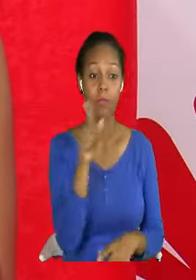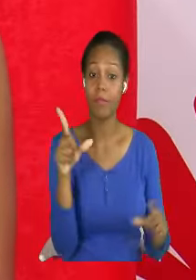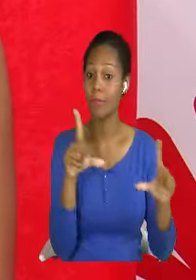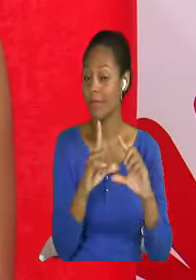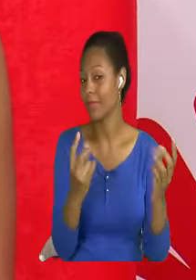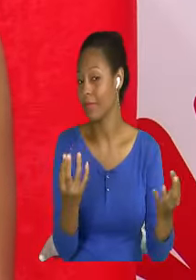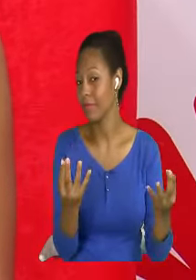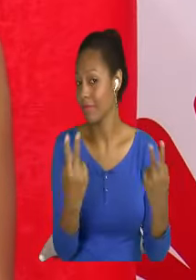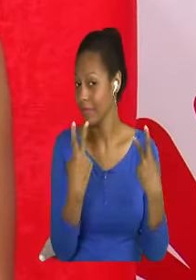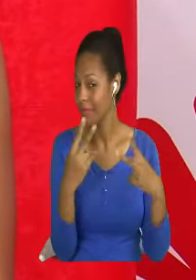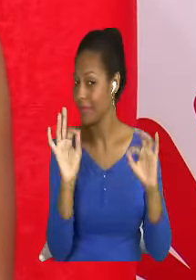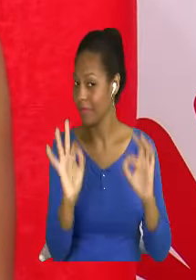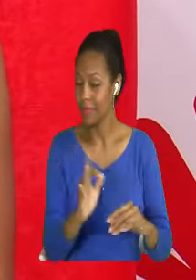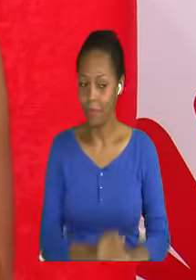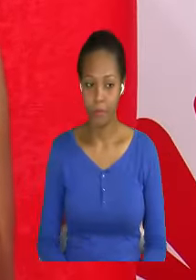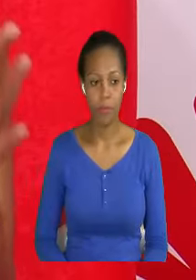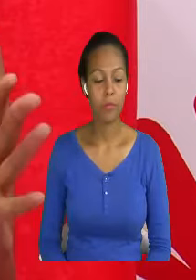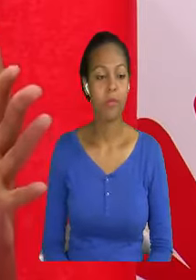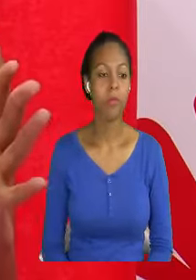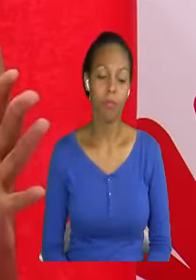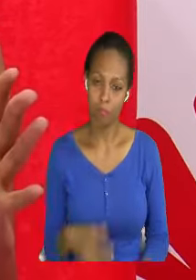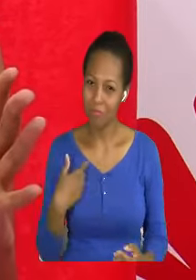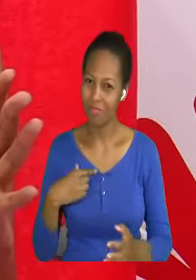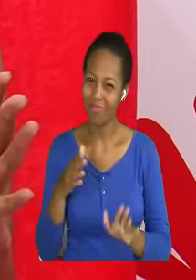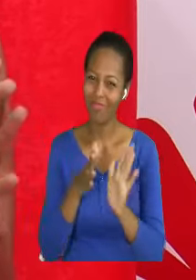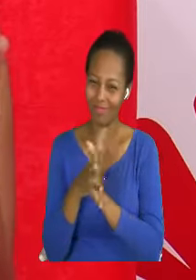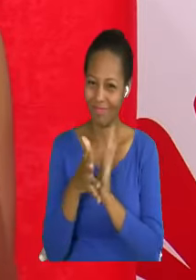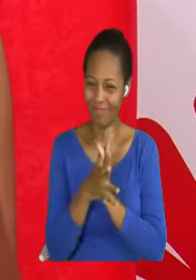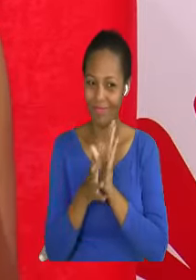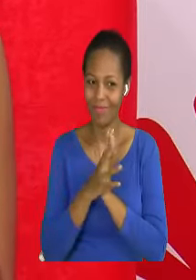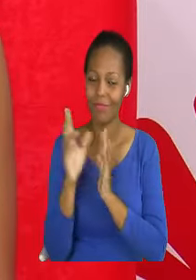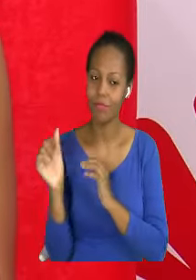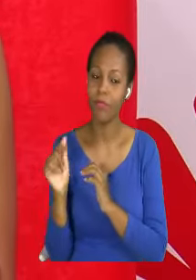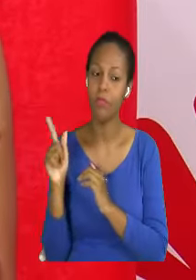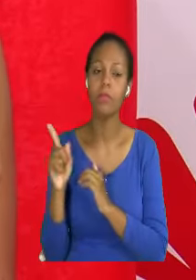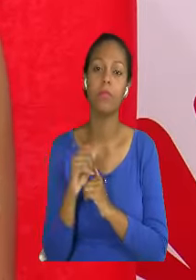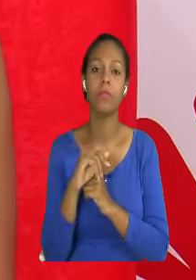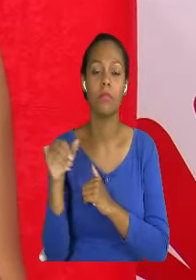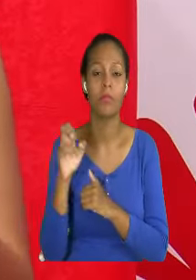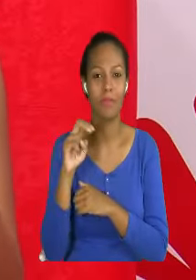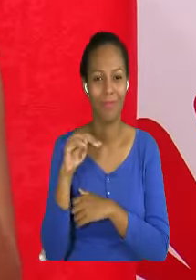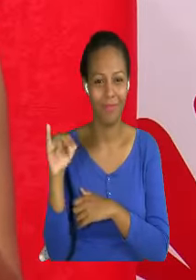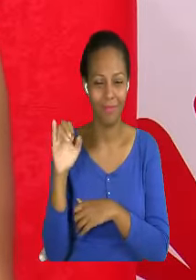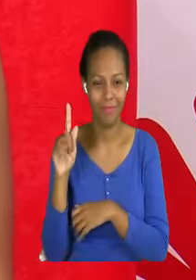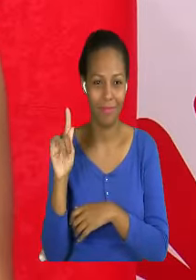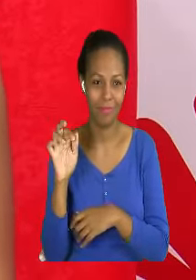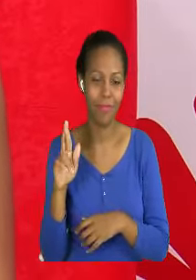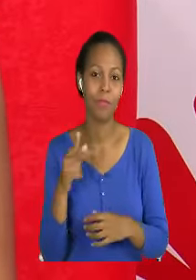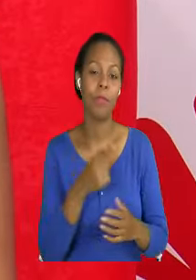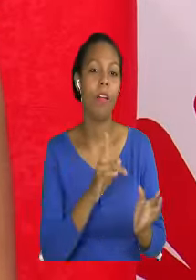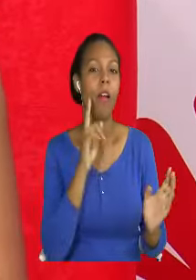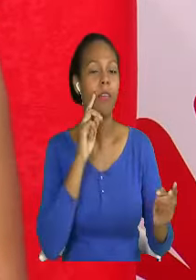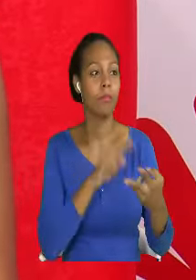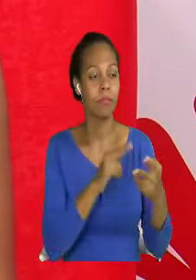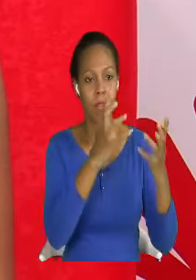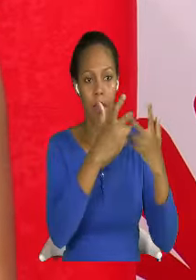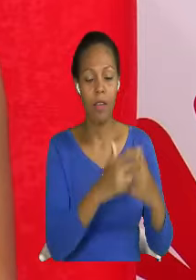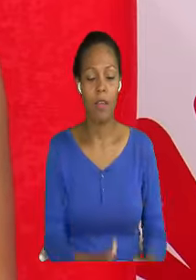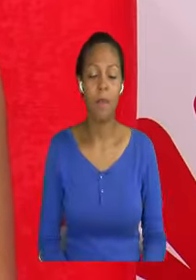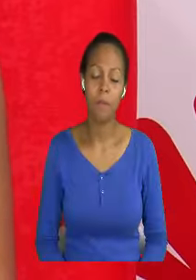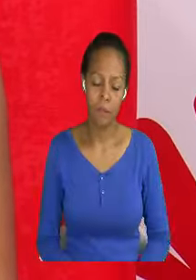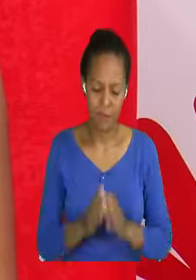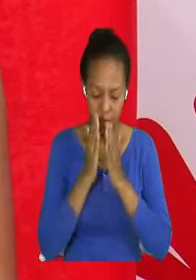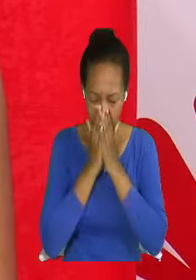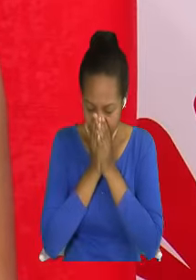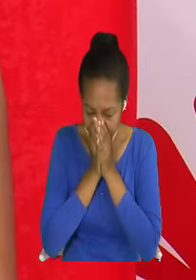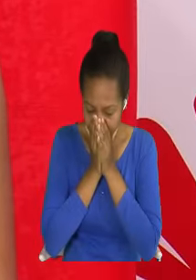Y como les venía contando Jennifer, bueno, ella ahorita estaba hablando con la chica que es dueña, la gerente, la que sacó adelante